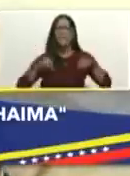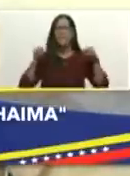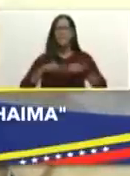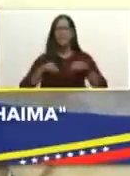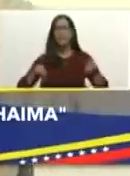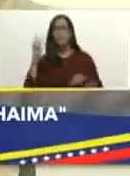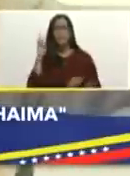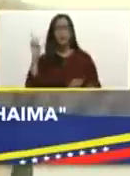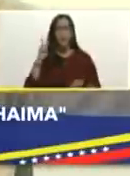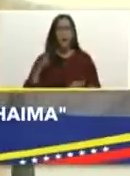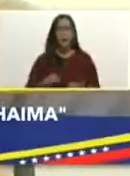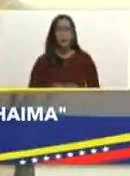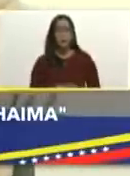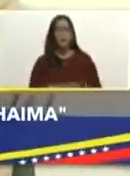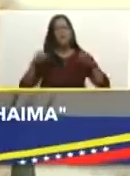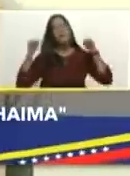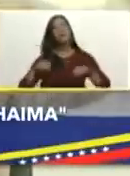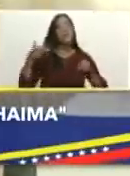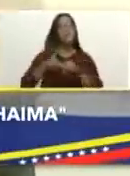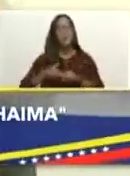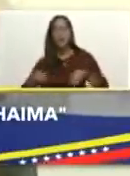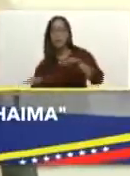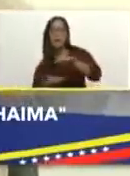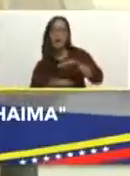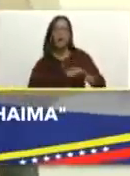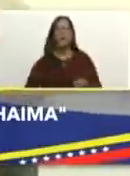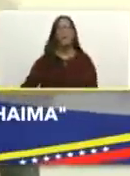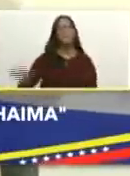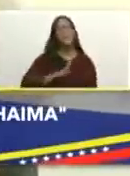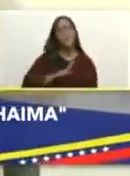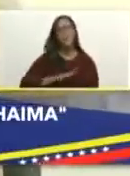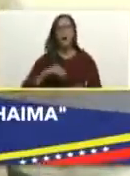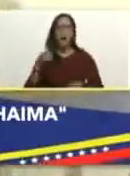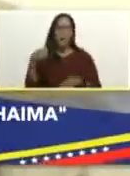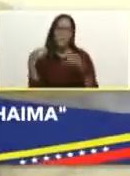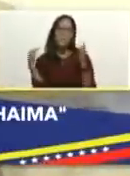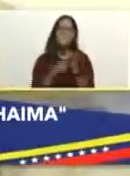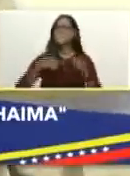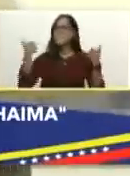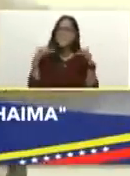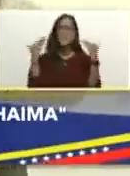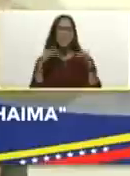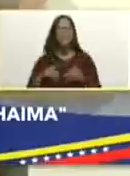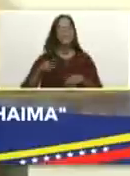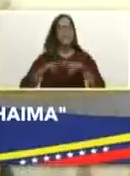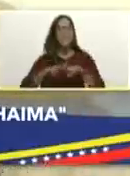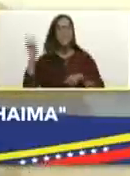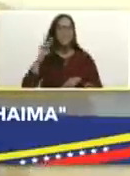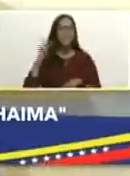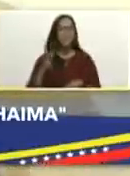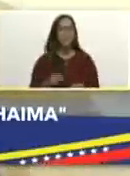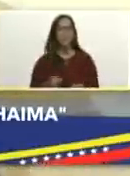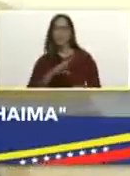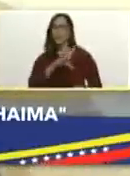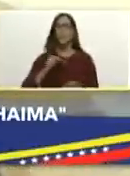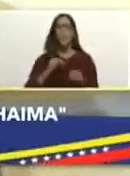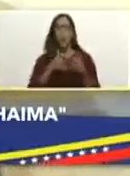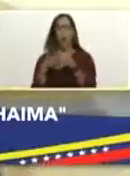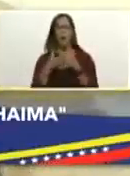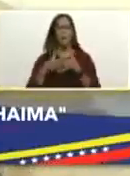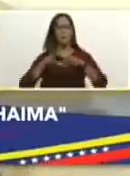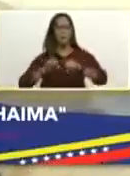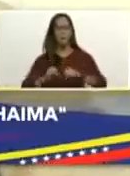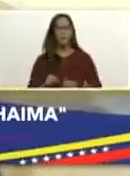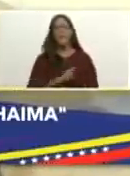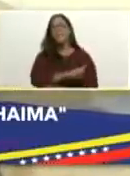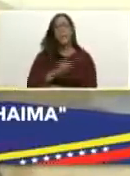venezolana. Y ese petróleo que está allá abajo le pertenece a los niños y a las niñas de Venezuela. No le pertenece al imperio gringo, ni a la